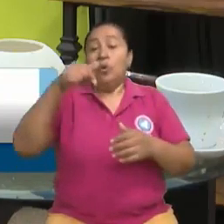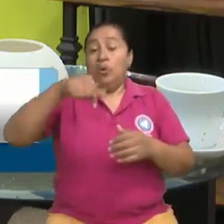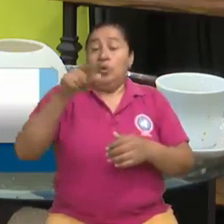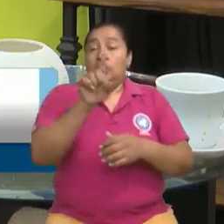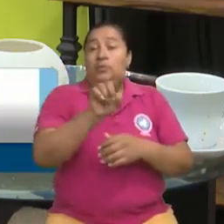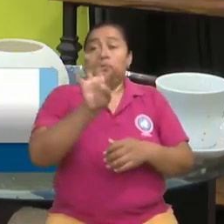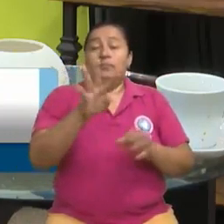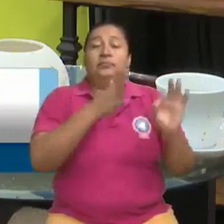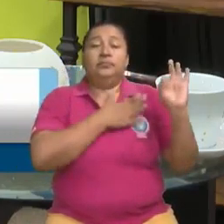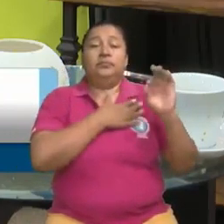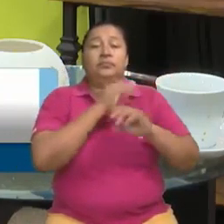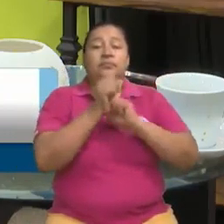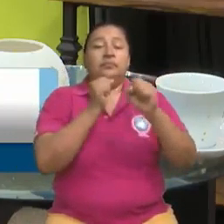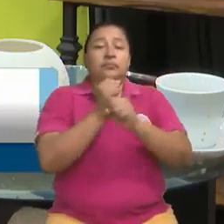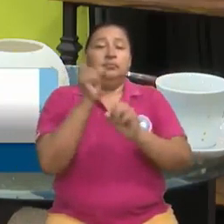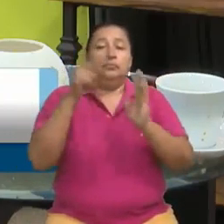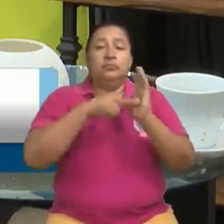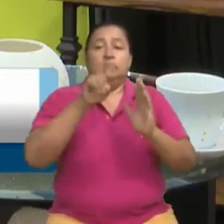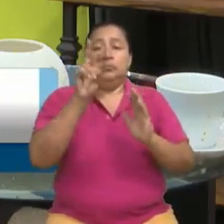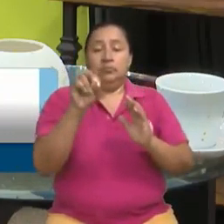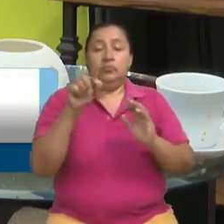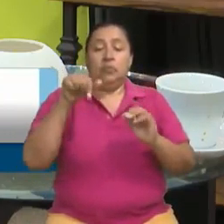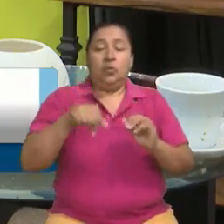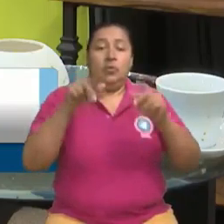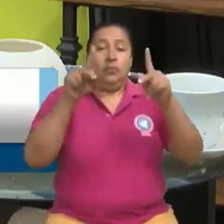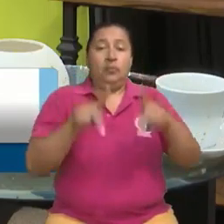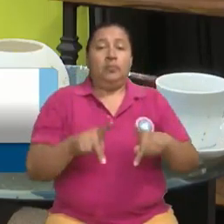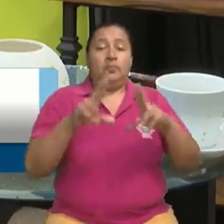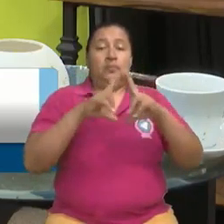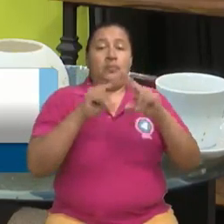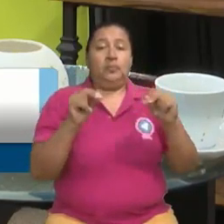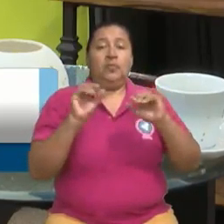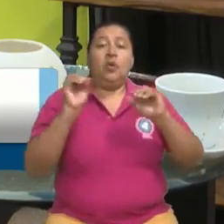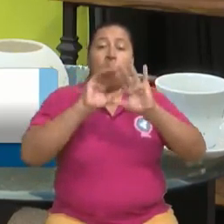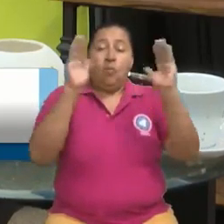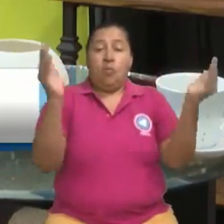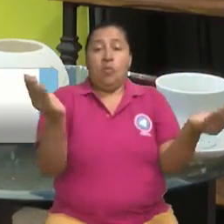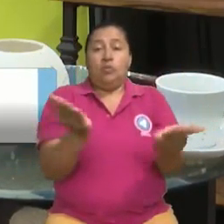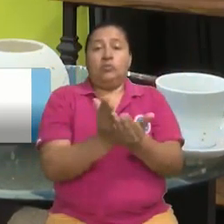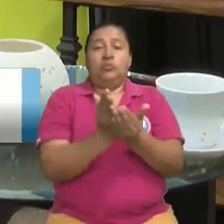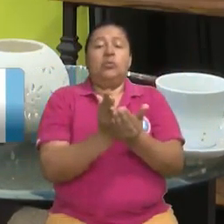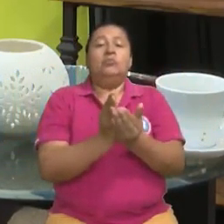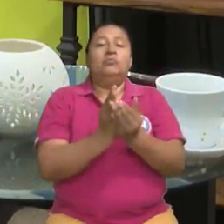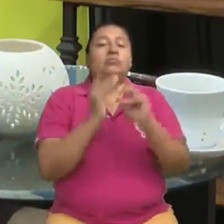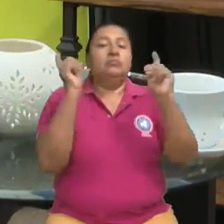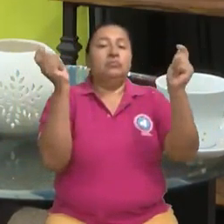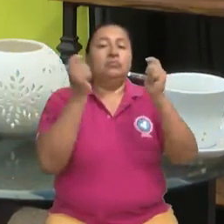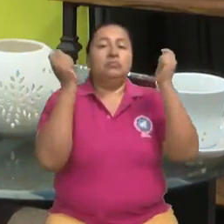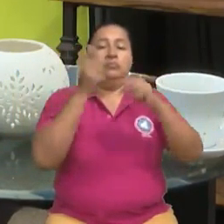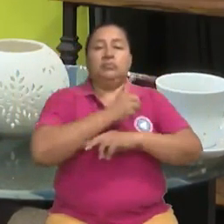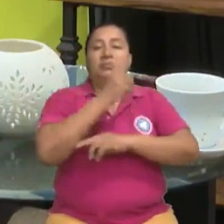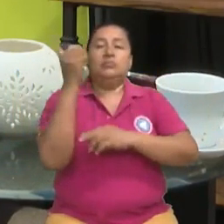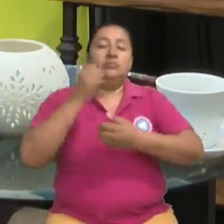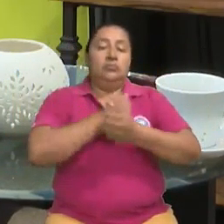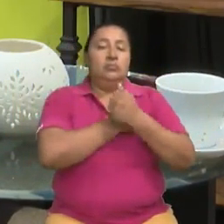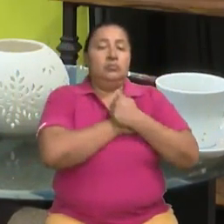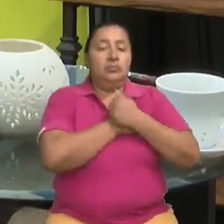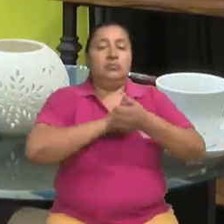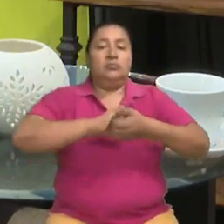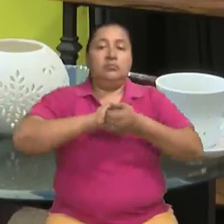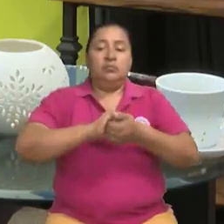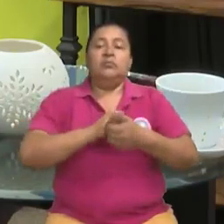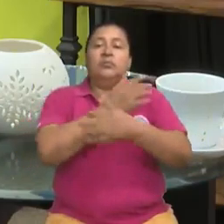año 2020, día en que los nicaragüenses, el mundo entero, celebra el Día del Amor y la Amistad. Saludo a todos los